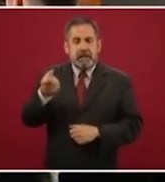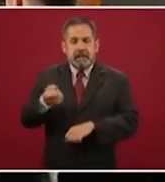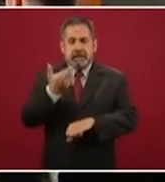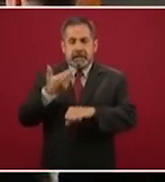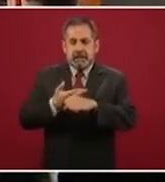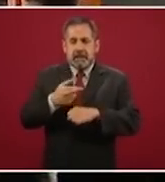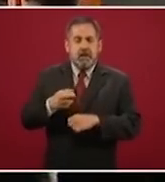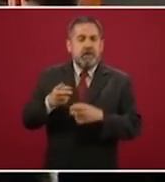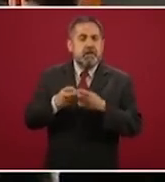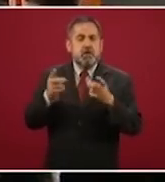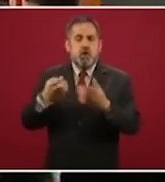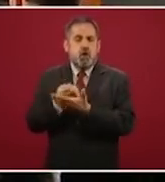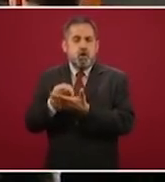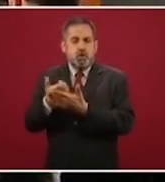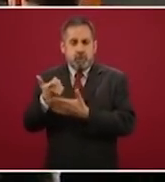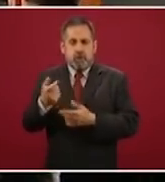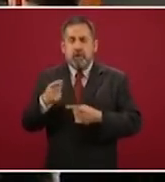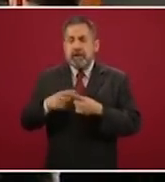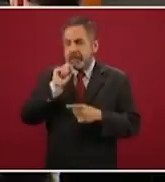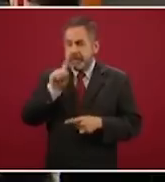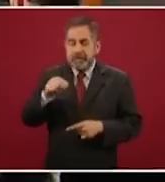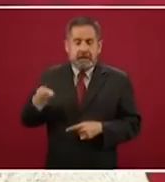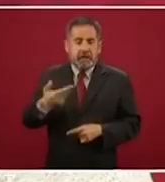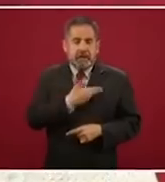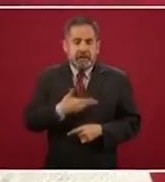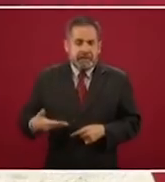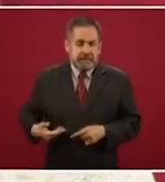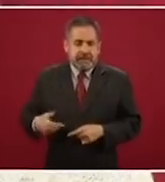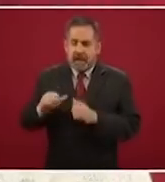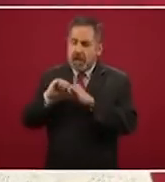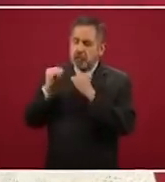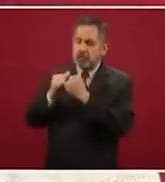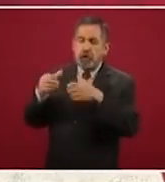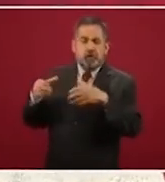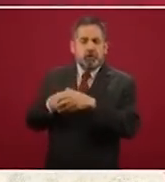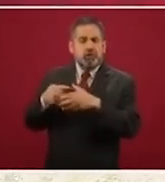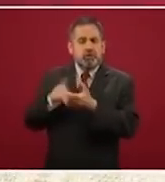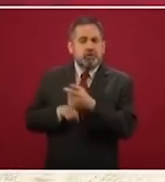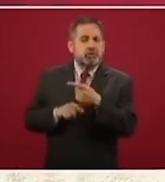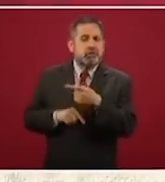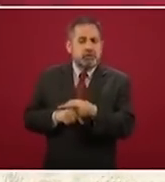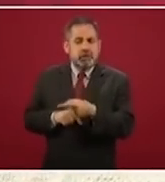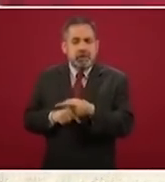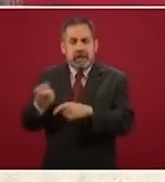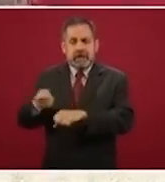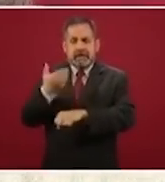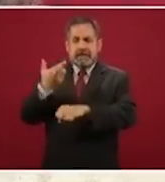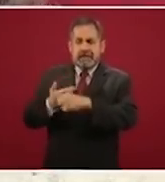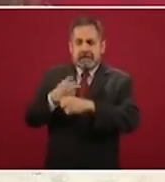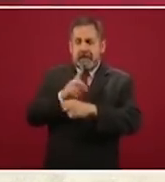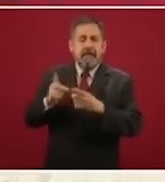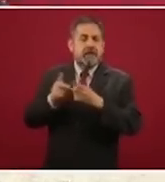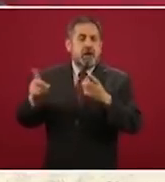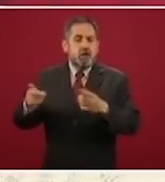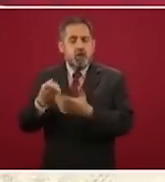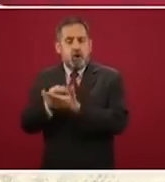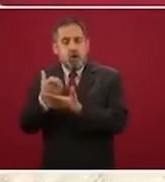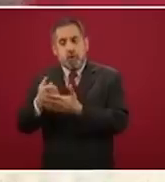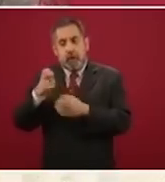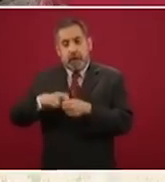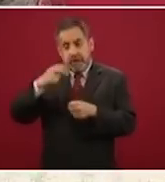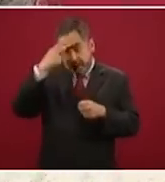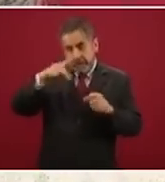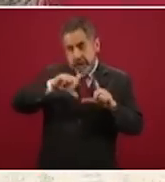secretario de Desarrollo Económico y presidente de la Asociación de Secretarios de Desarrollo Económico de la